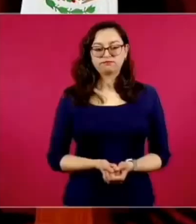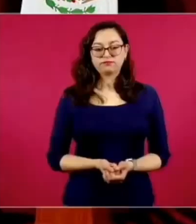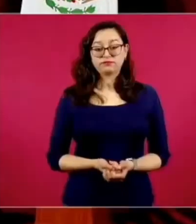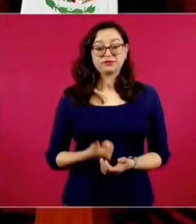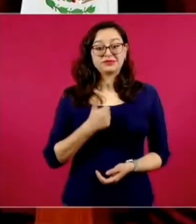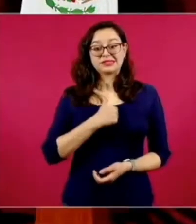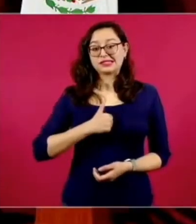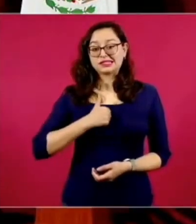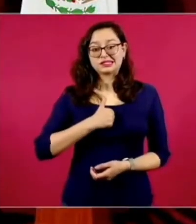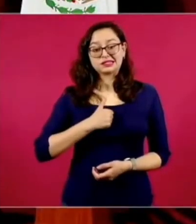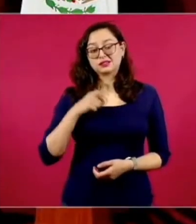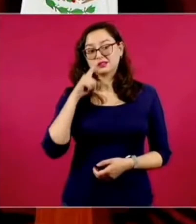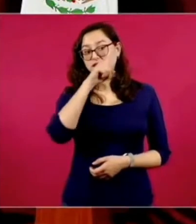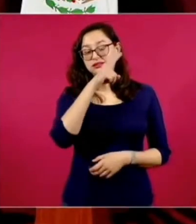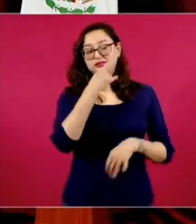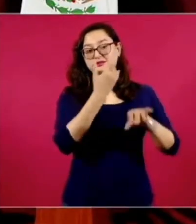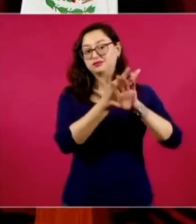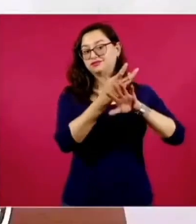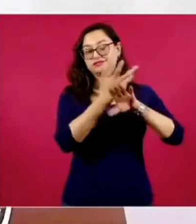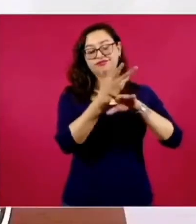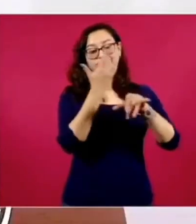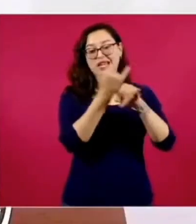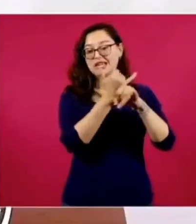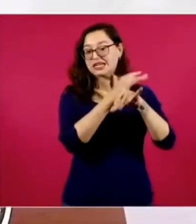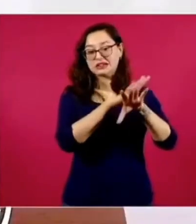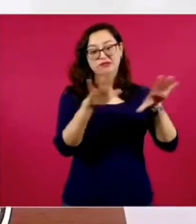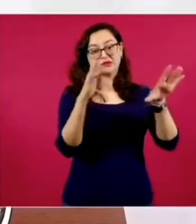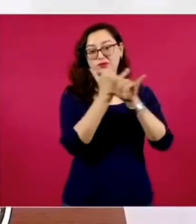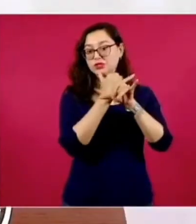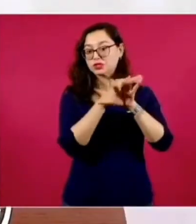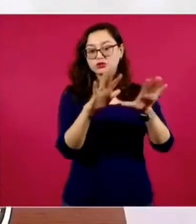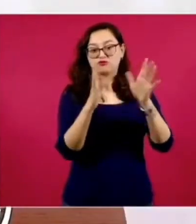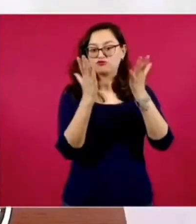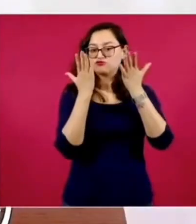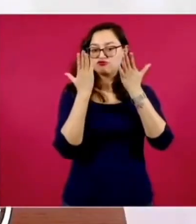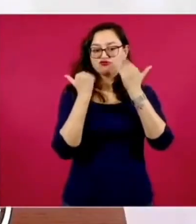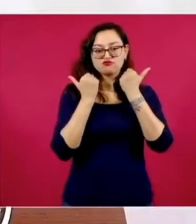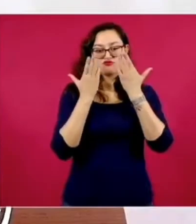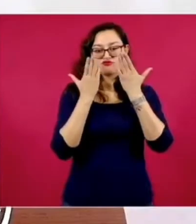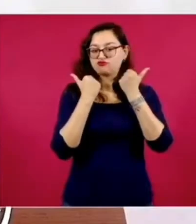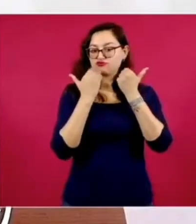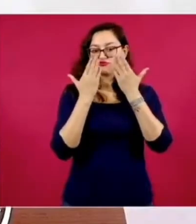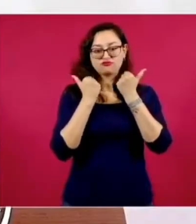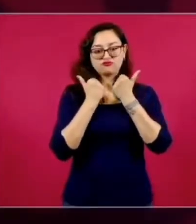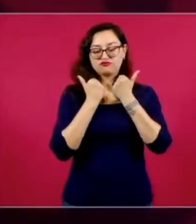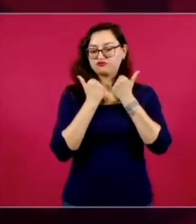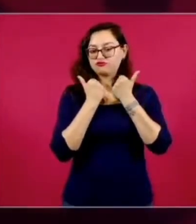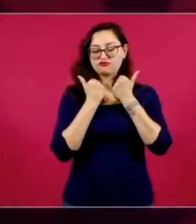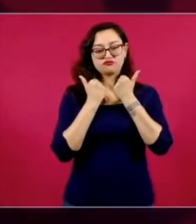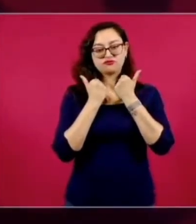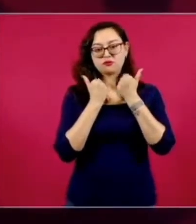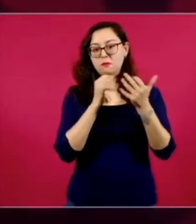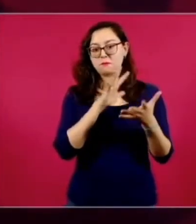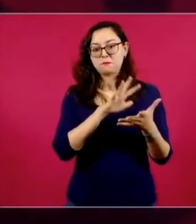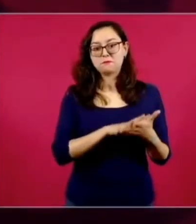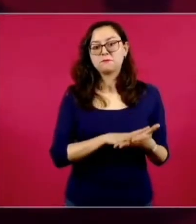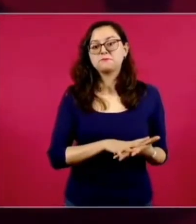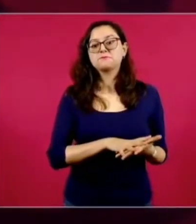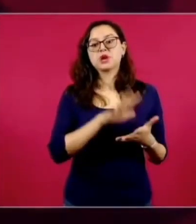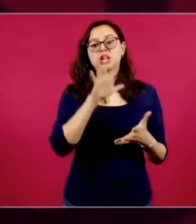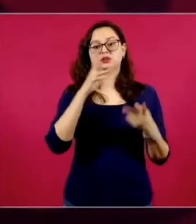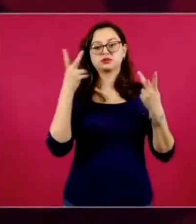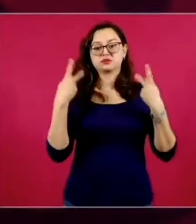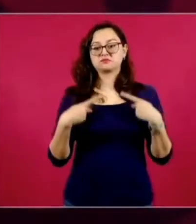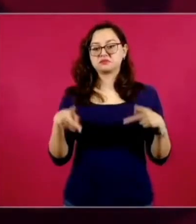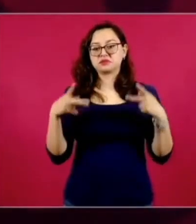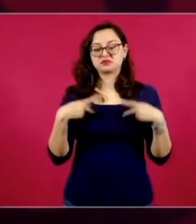no alcanzan a llegar a la mayoría de la población